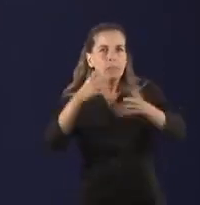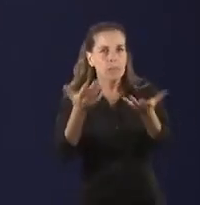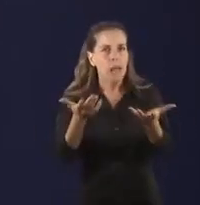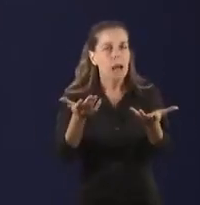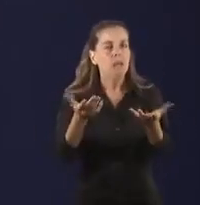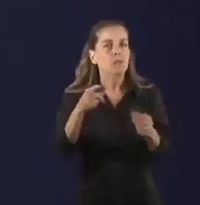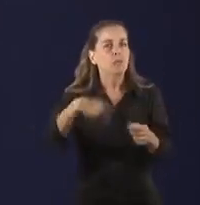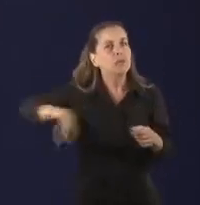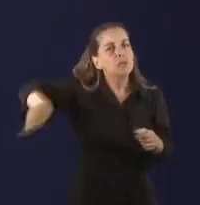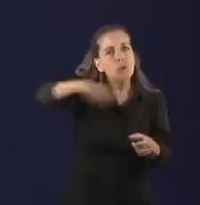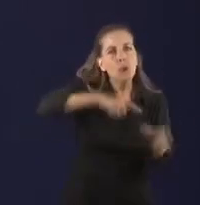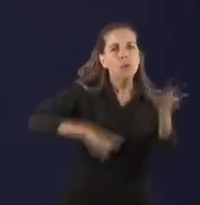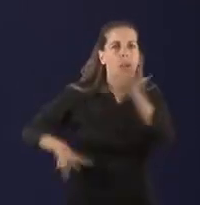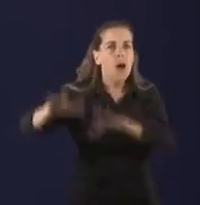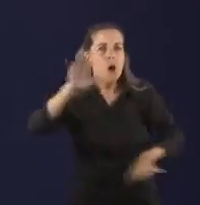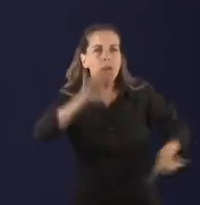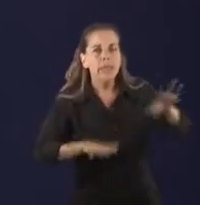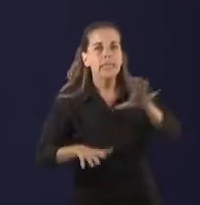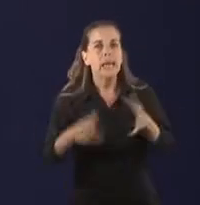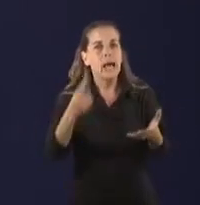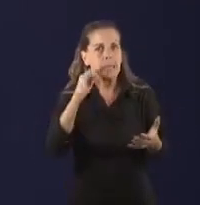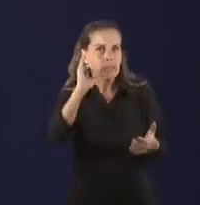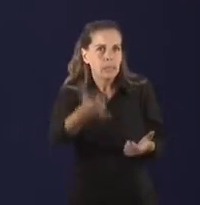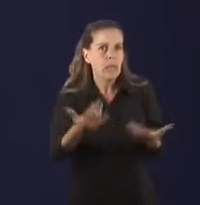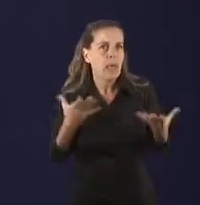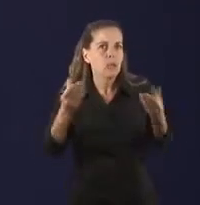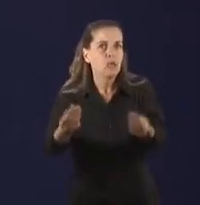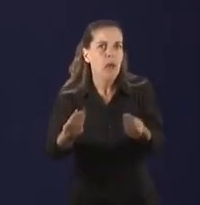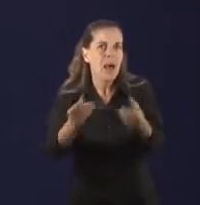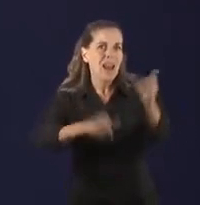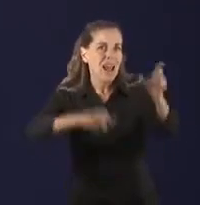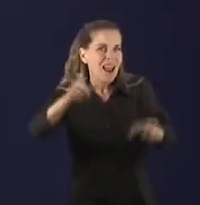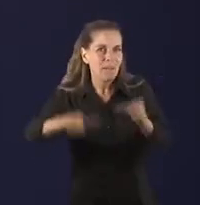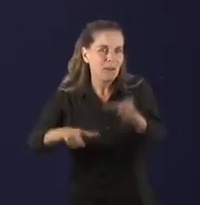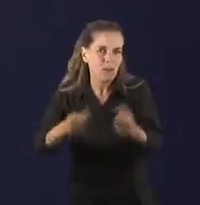se haga se va a analizar y se va a tratar de por supuesto, de estar a la altura de las circunstancias.